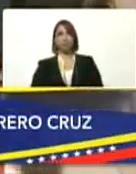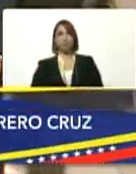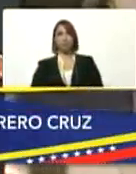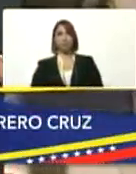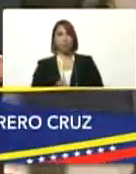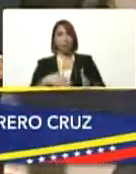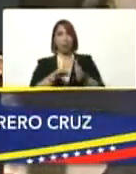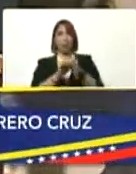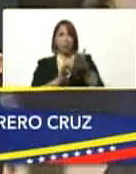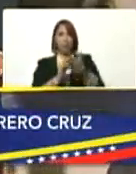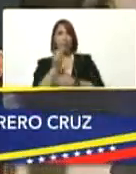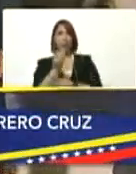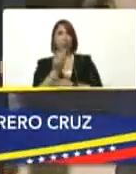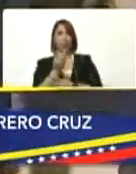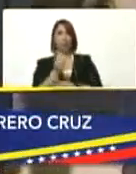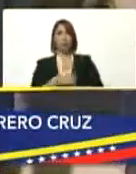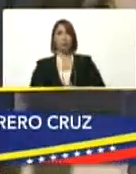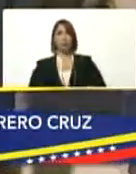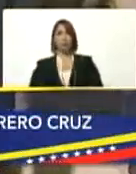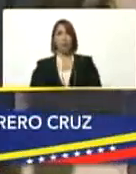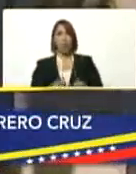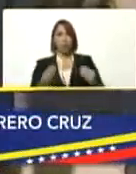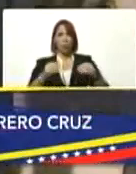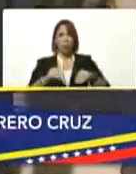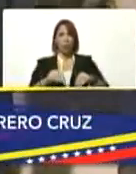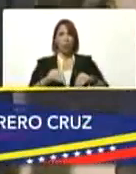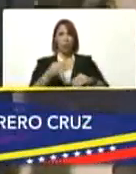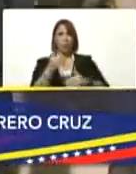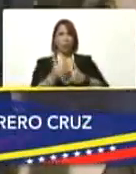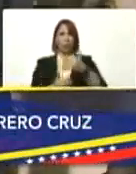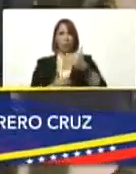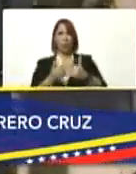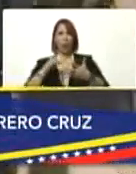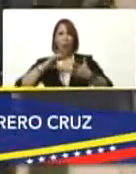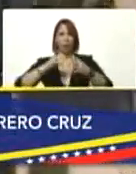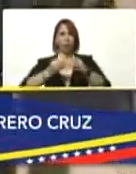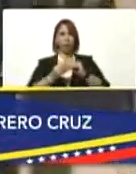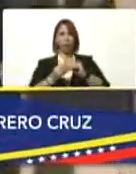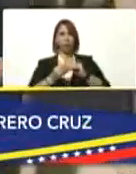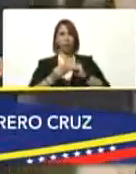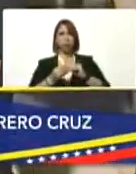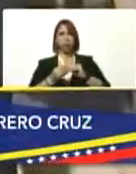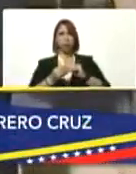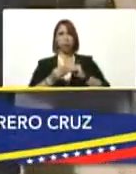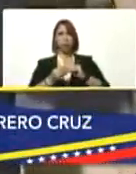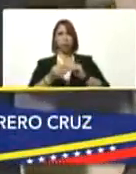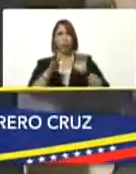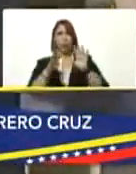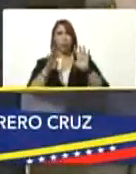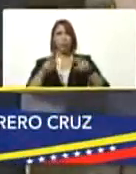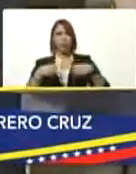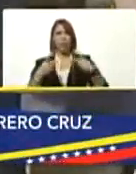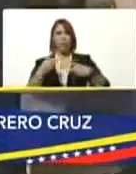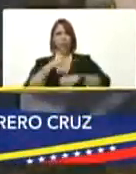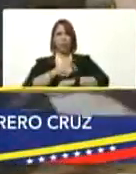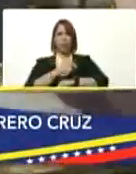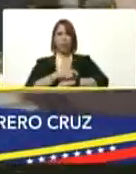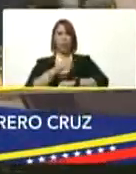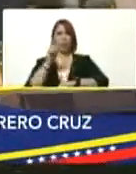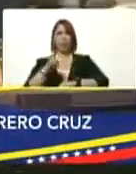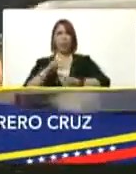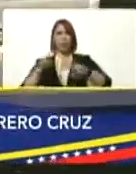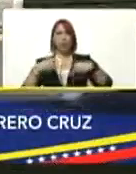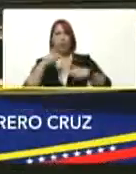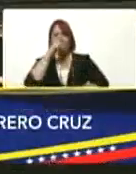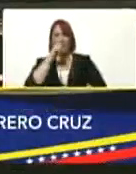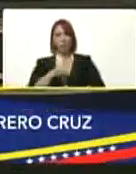refundar precisamente esta cooperación, avanzar, adaptarse en este nuevo tiempo, en esta nueva época,